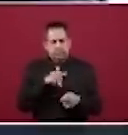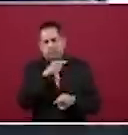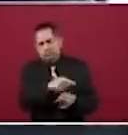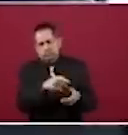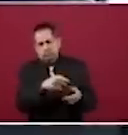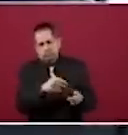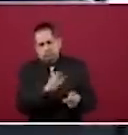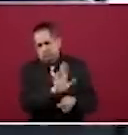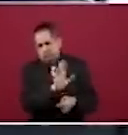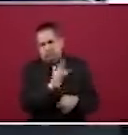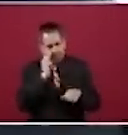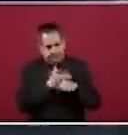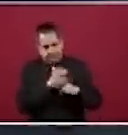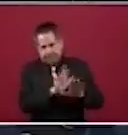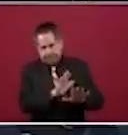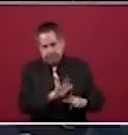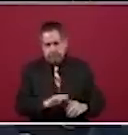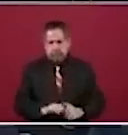llevaron.